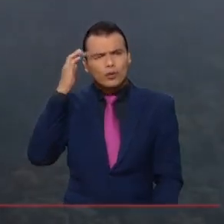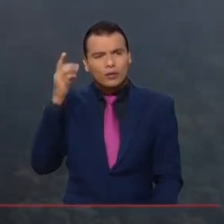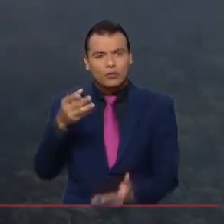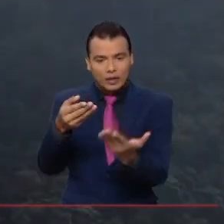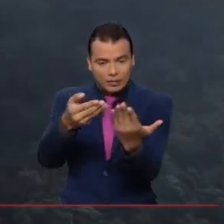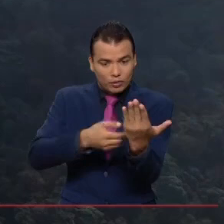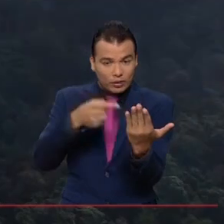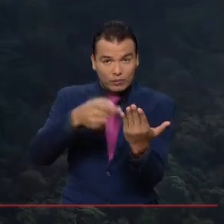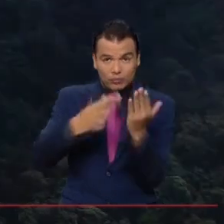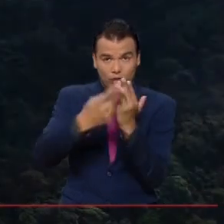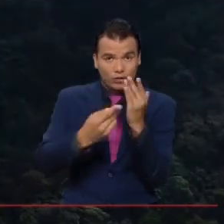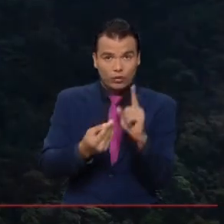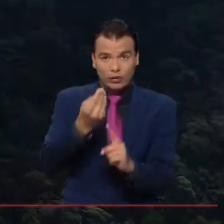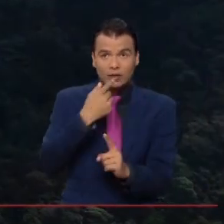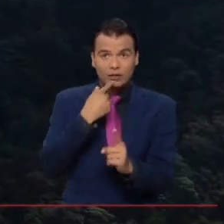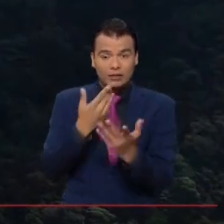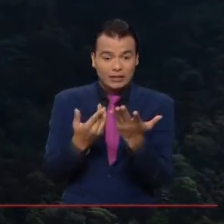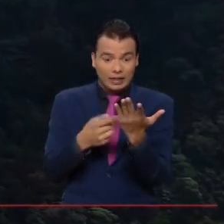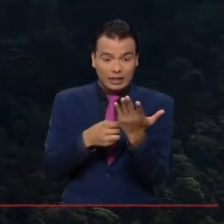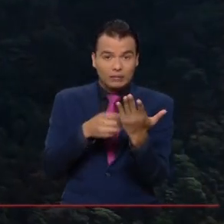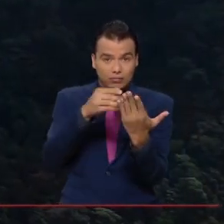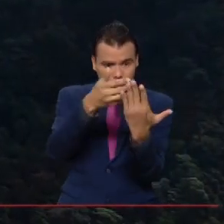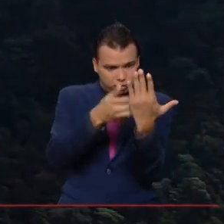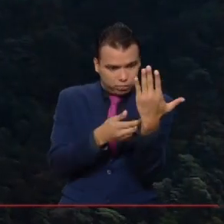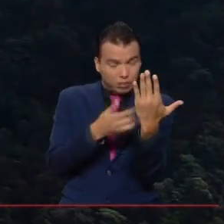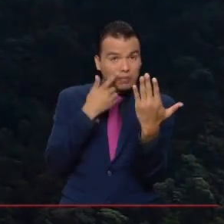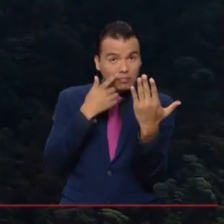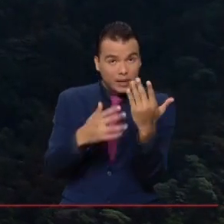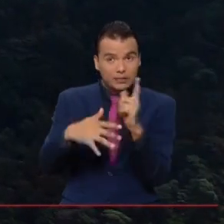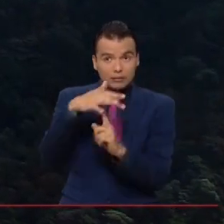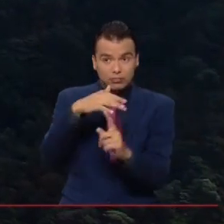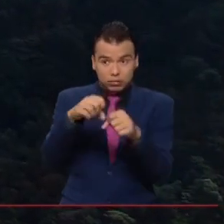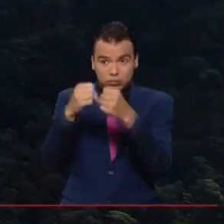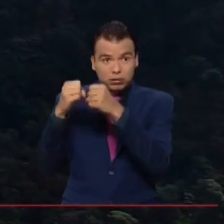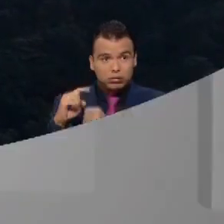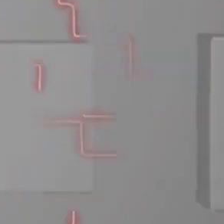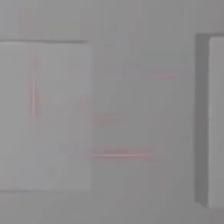afectaciones al ecosistema y el impacto en su economía local.